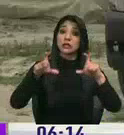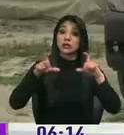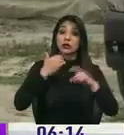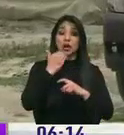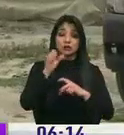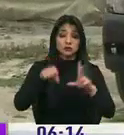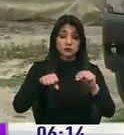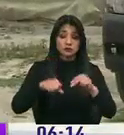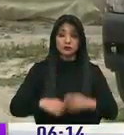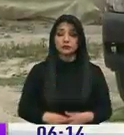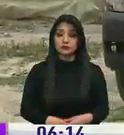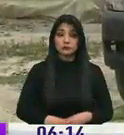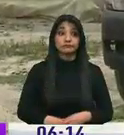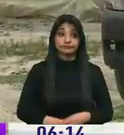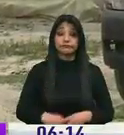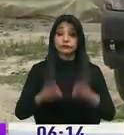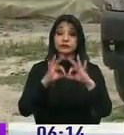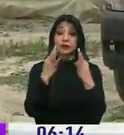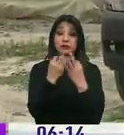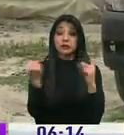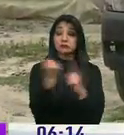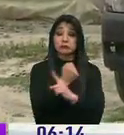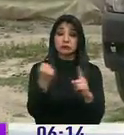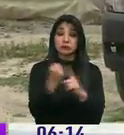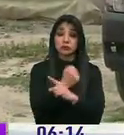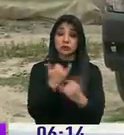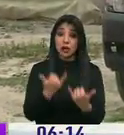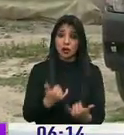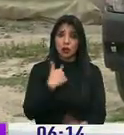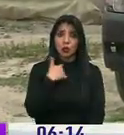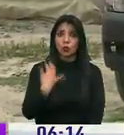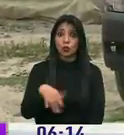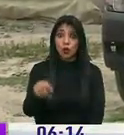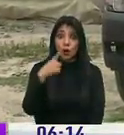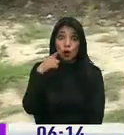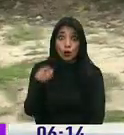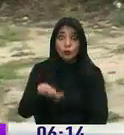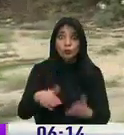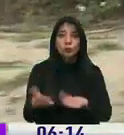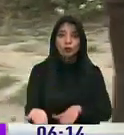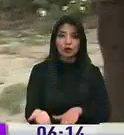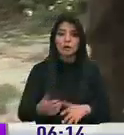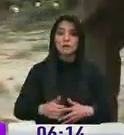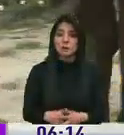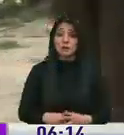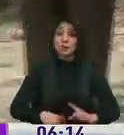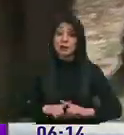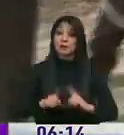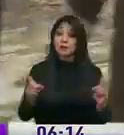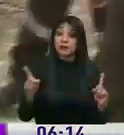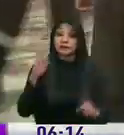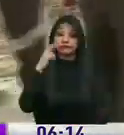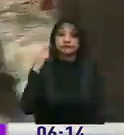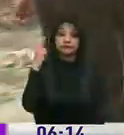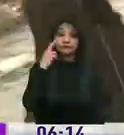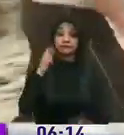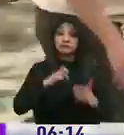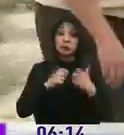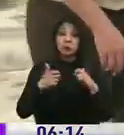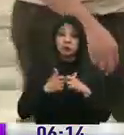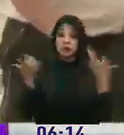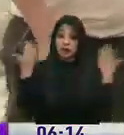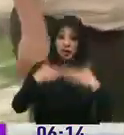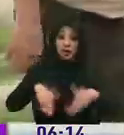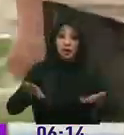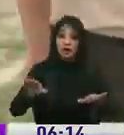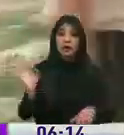presunta violencia intrafamiliar que esta vez cambió de cara el occiso fue el hombre pero queda para la reflexión si el problema se acabó o